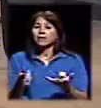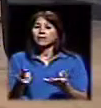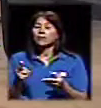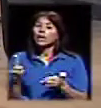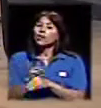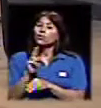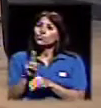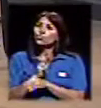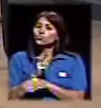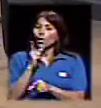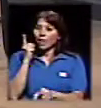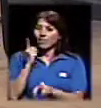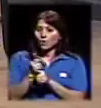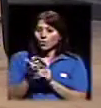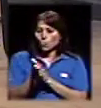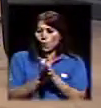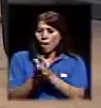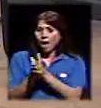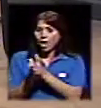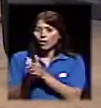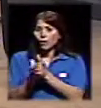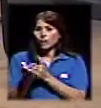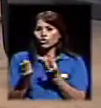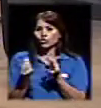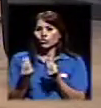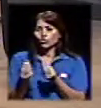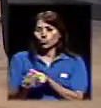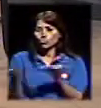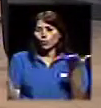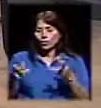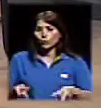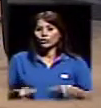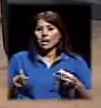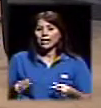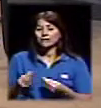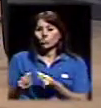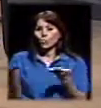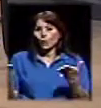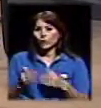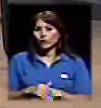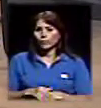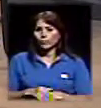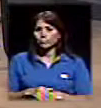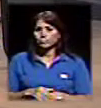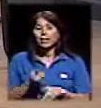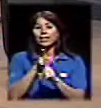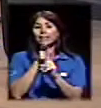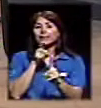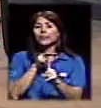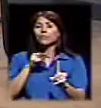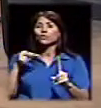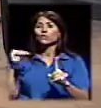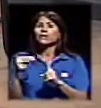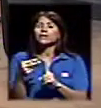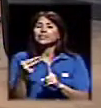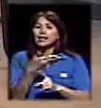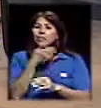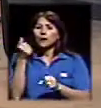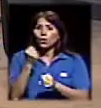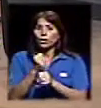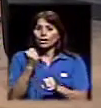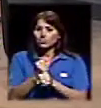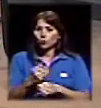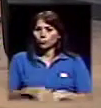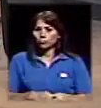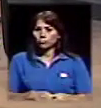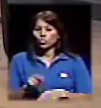más eficiente de los recursos públicos, del gasto público, tanto desde el punto de vista de una mejor gestión, ¿verdad?, de